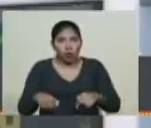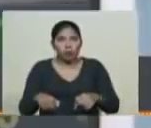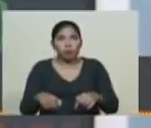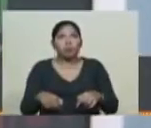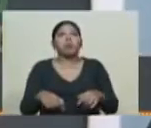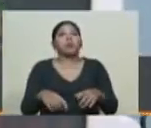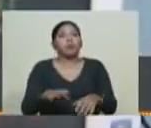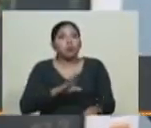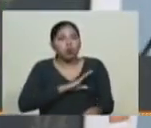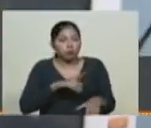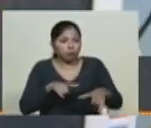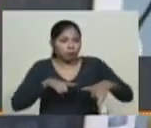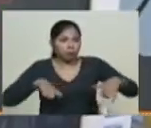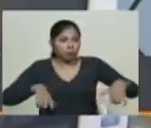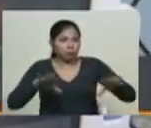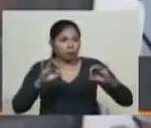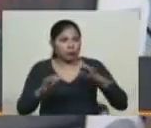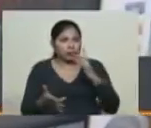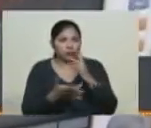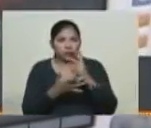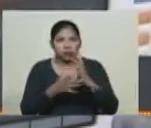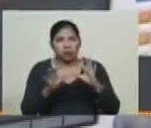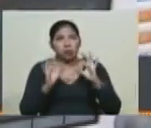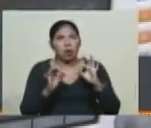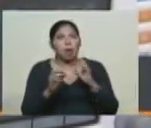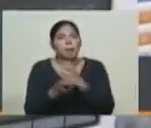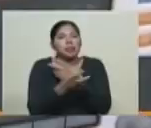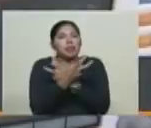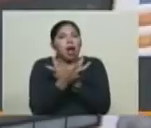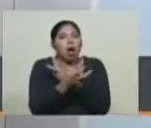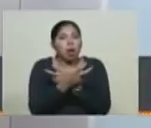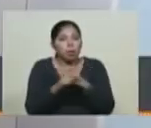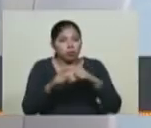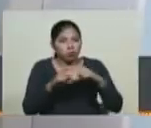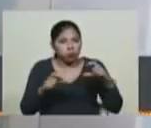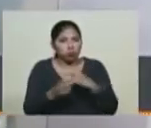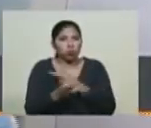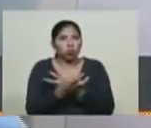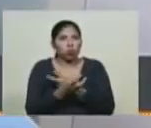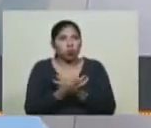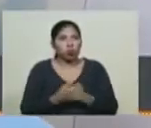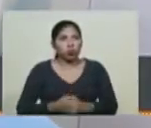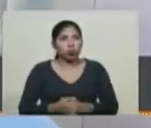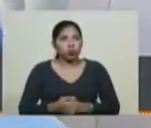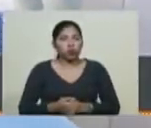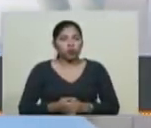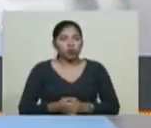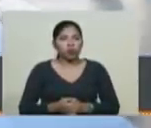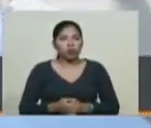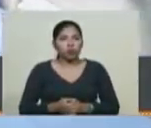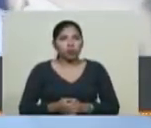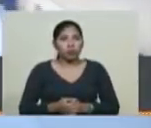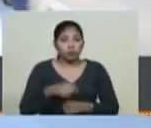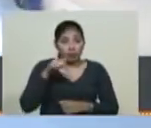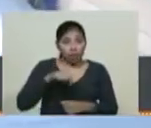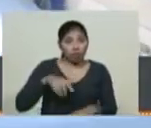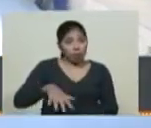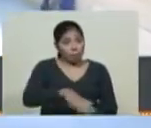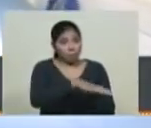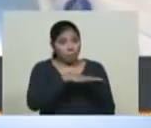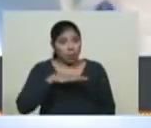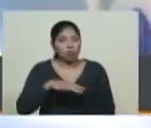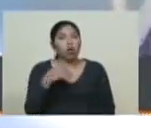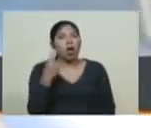Shock y varias de las salas que va usted a evidenciar ahorita. Esta área tenemos